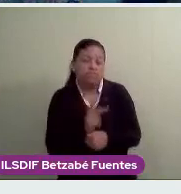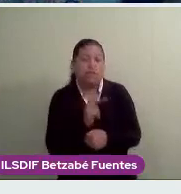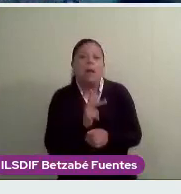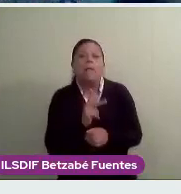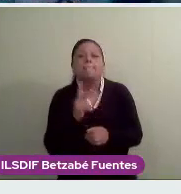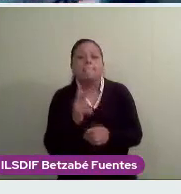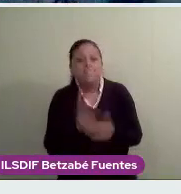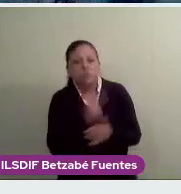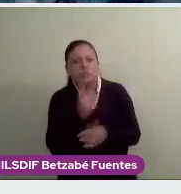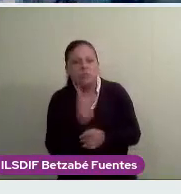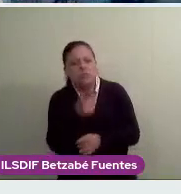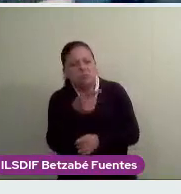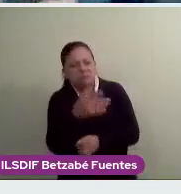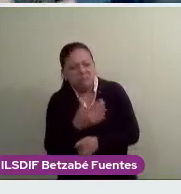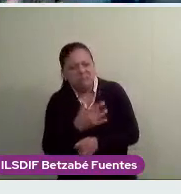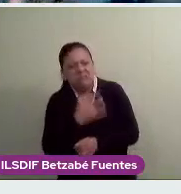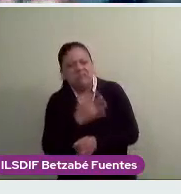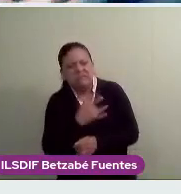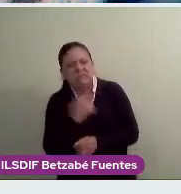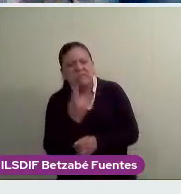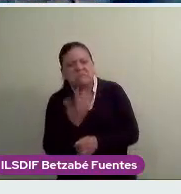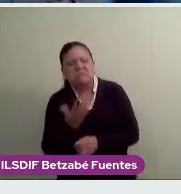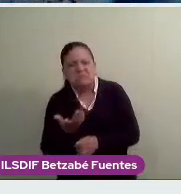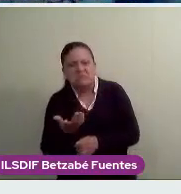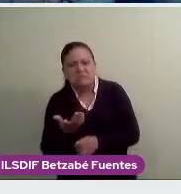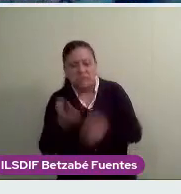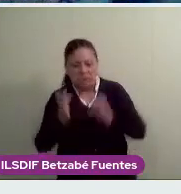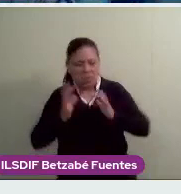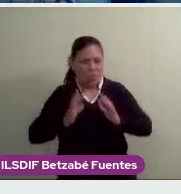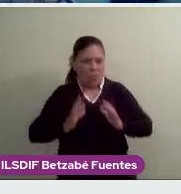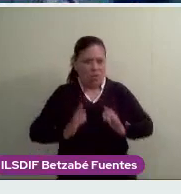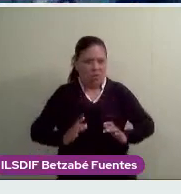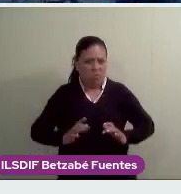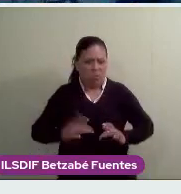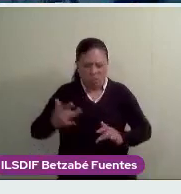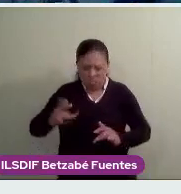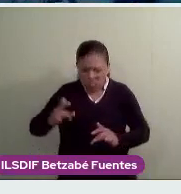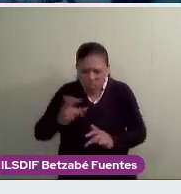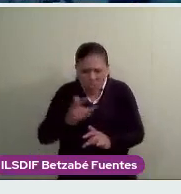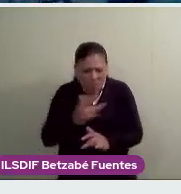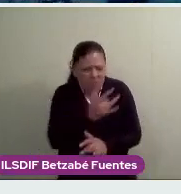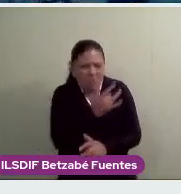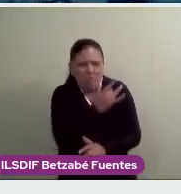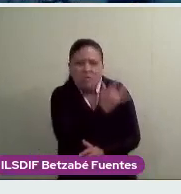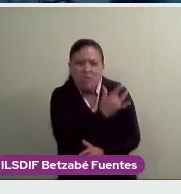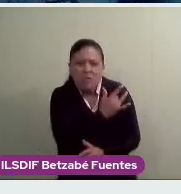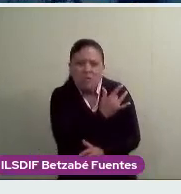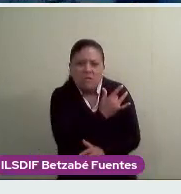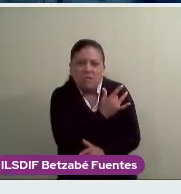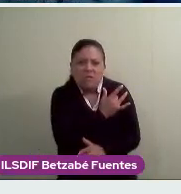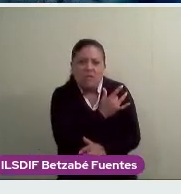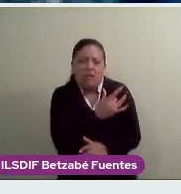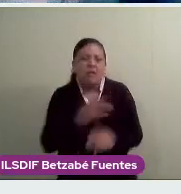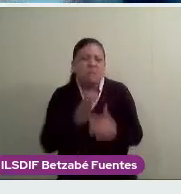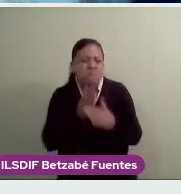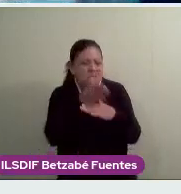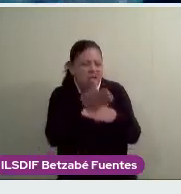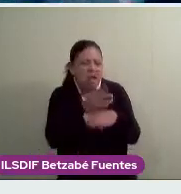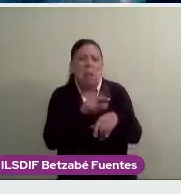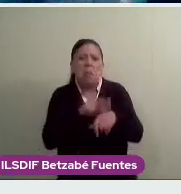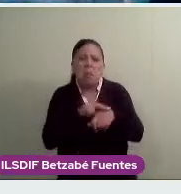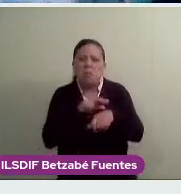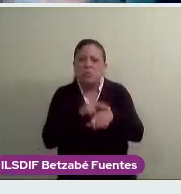somatización. Convicción de tener sensaciones corporales molestas que realmente pues van con el médico y les dicen es que no